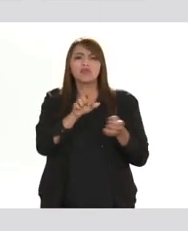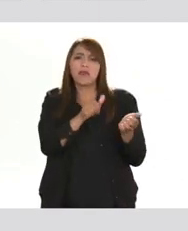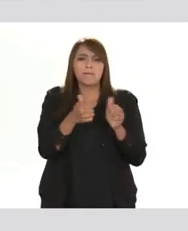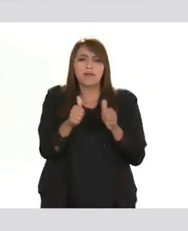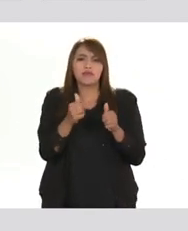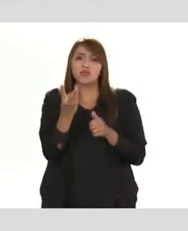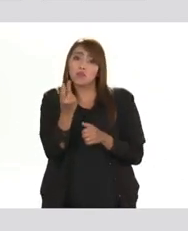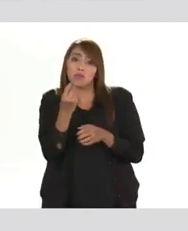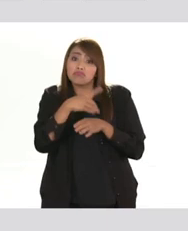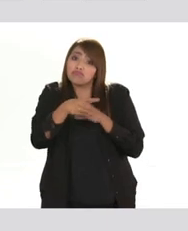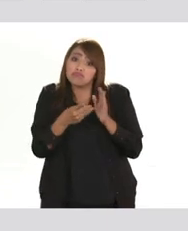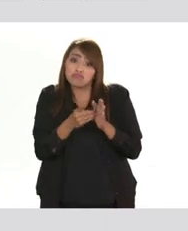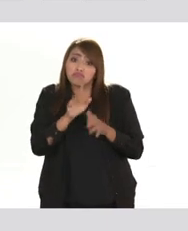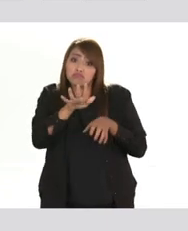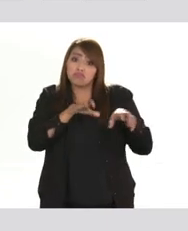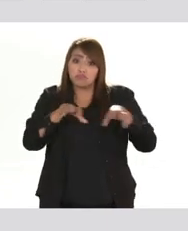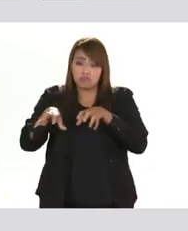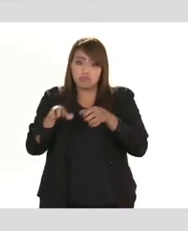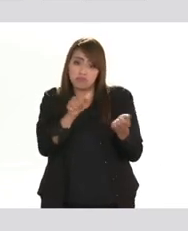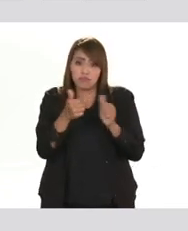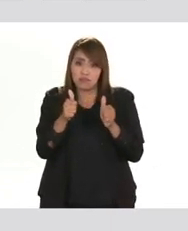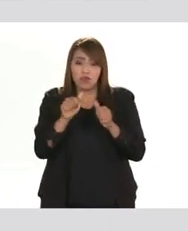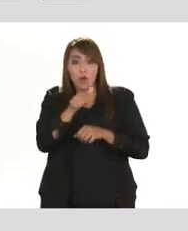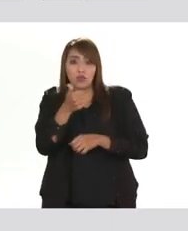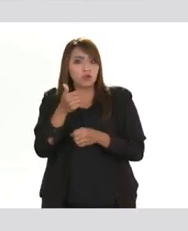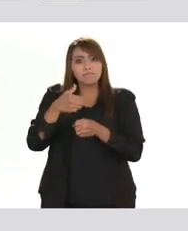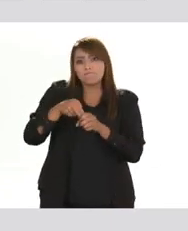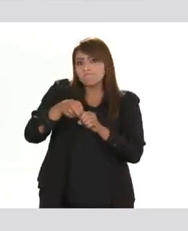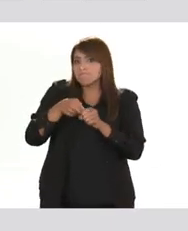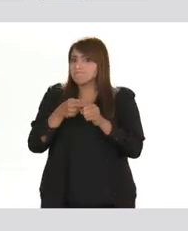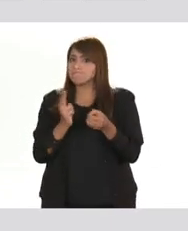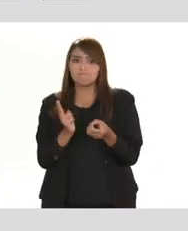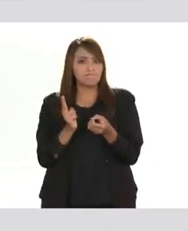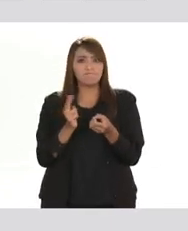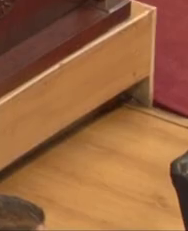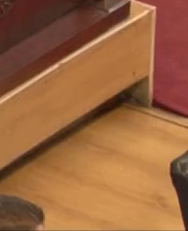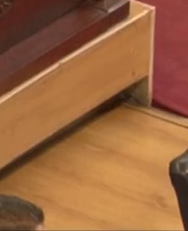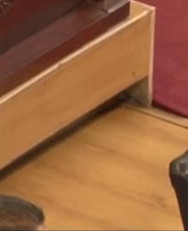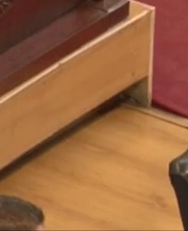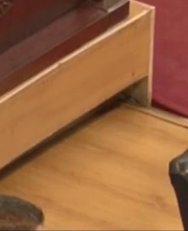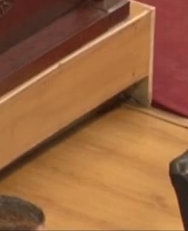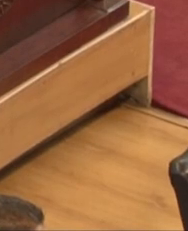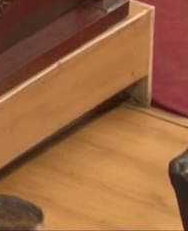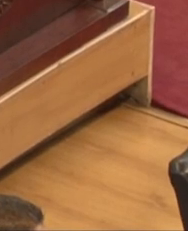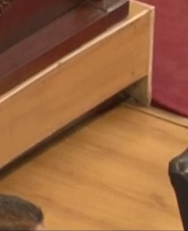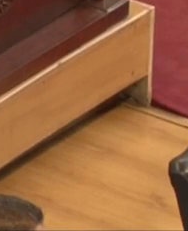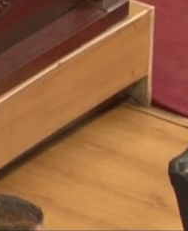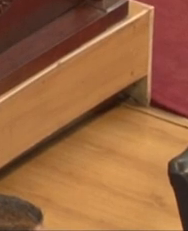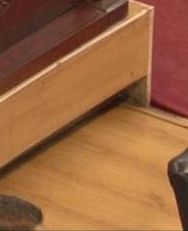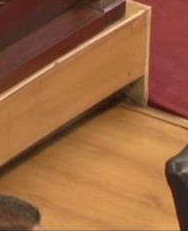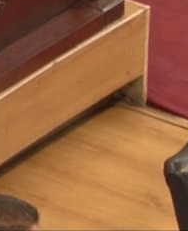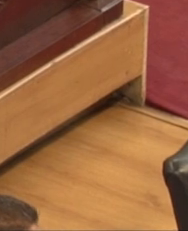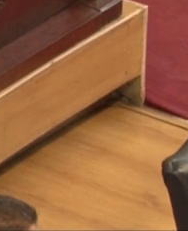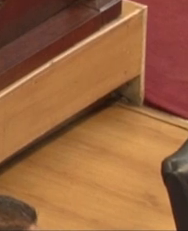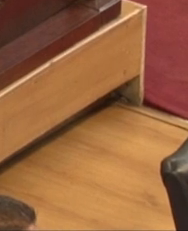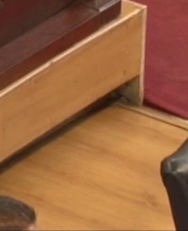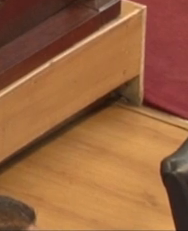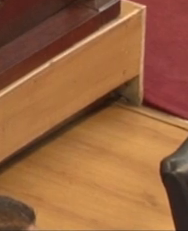voto no partidario en este se debe marcar al candidato no partidario sólo para asamblea legislativa